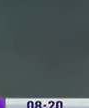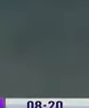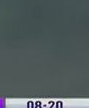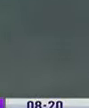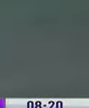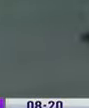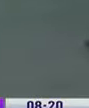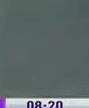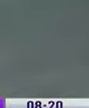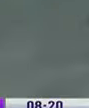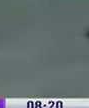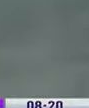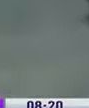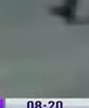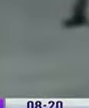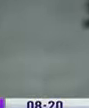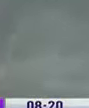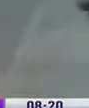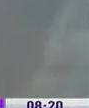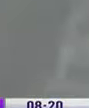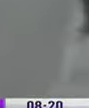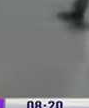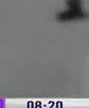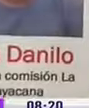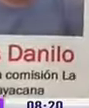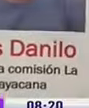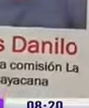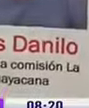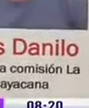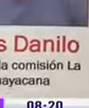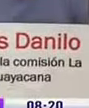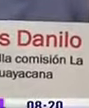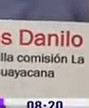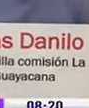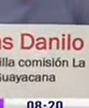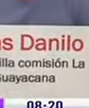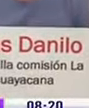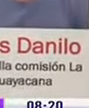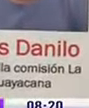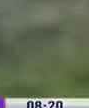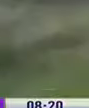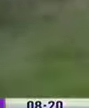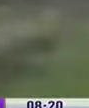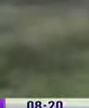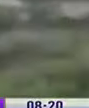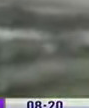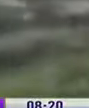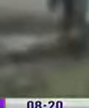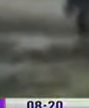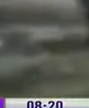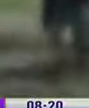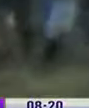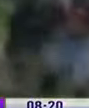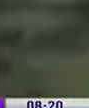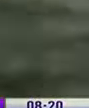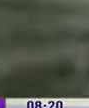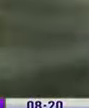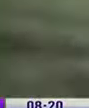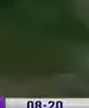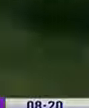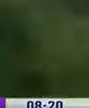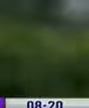parecer sería el responsable del atentado a una estación de policía allá en San Lorenzo, en Esmeralda. Con esta información y otras,